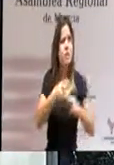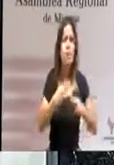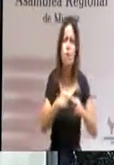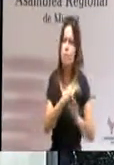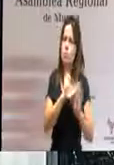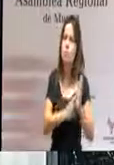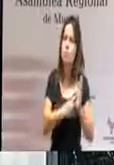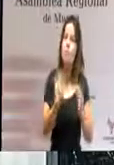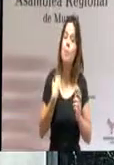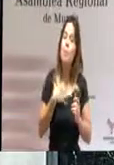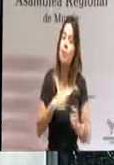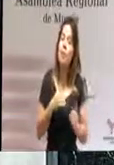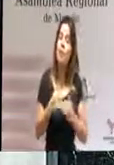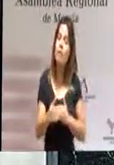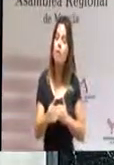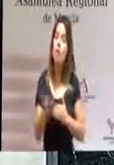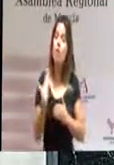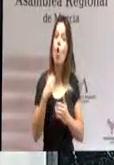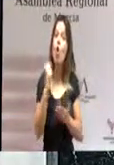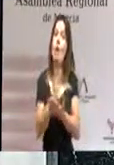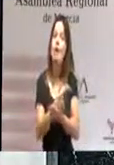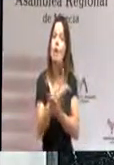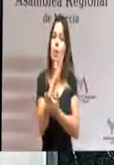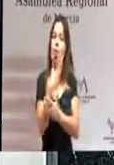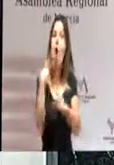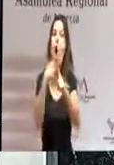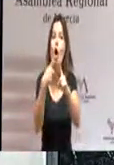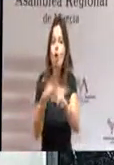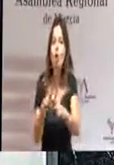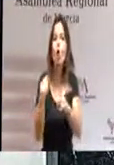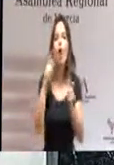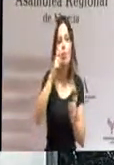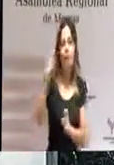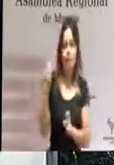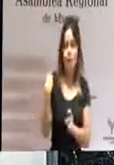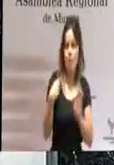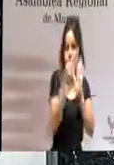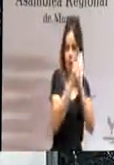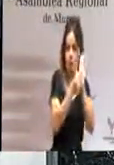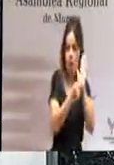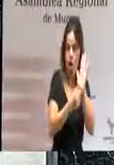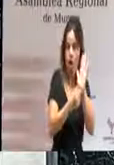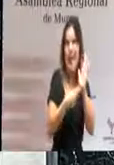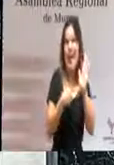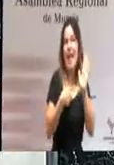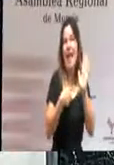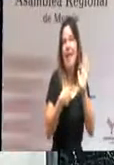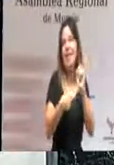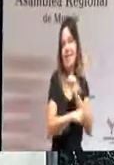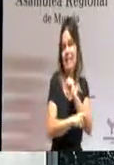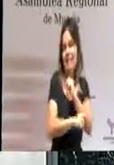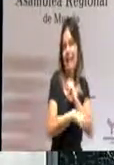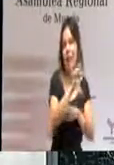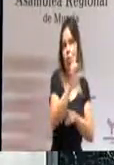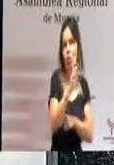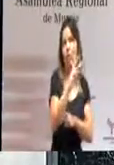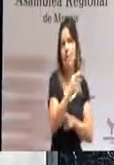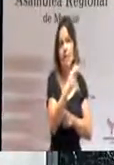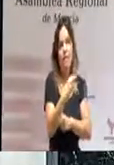que permita abordar el reto de alcanzar los objetivos educativos establecidos en la Estrategia Europa